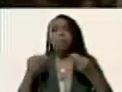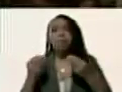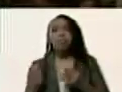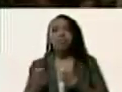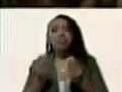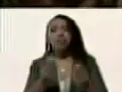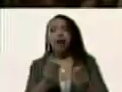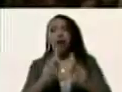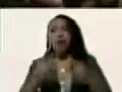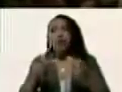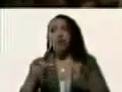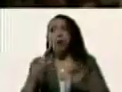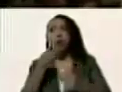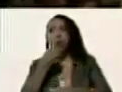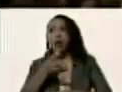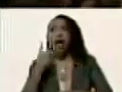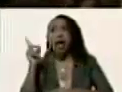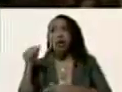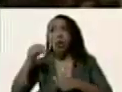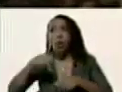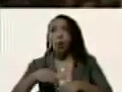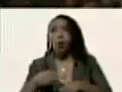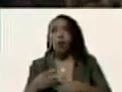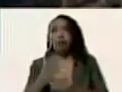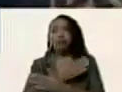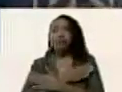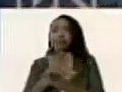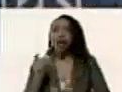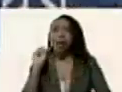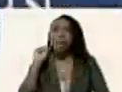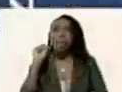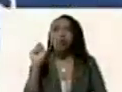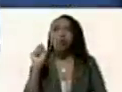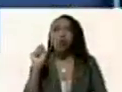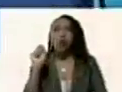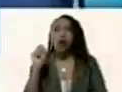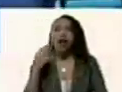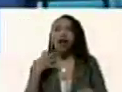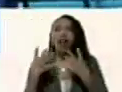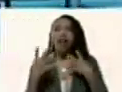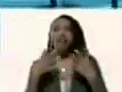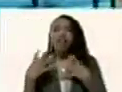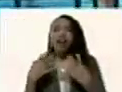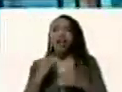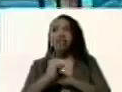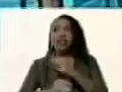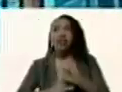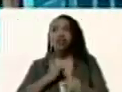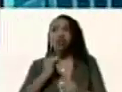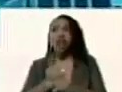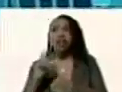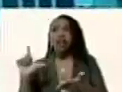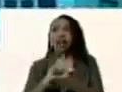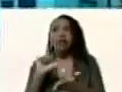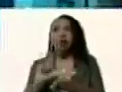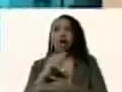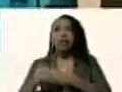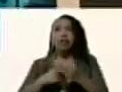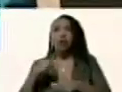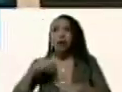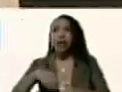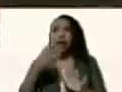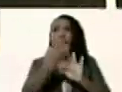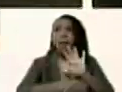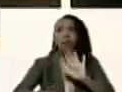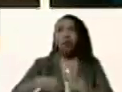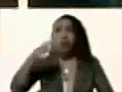buena nueva. Y hoy también regalarle a Punto Fijo la Feria Internacional del Libro, que la estamos haciendo aquí capítulo Falcón en